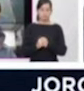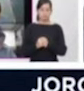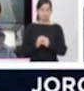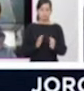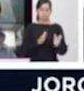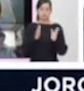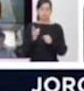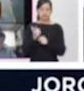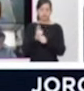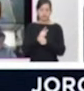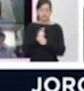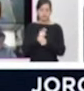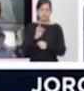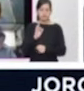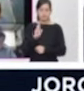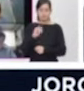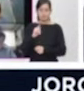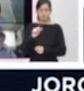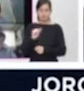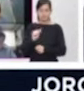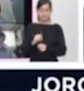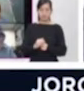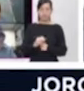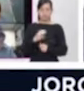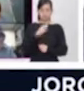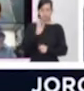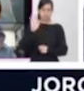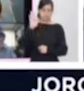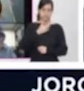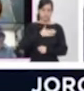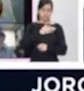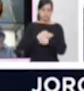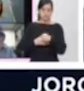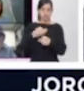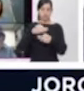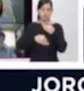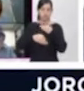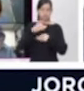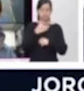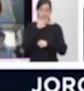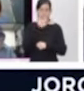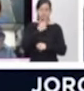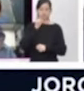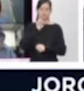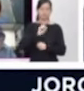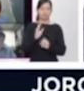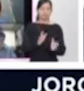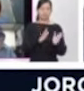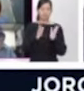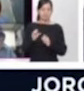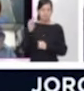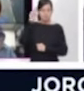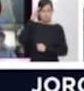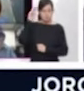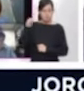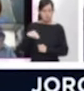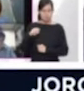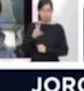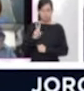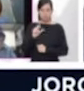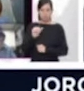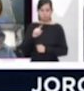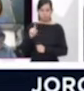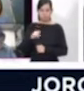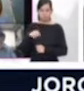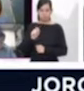Morena pueda designar y acompañarlo en todos los actos para tratar de generar un arrastre indirecto para el